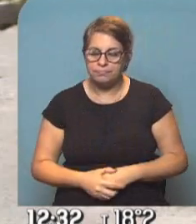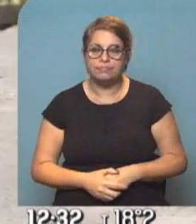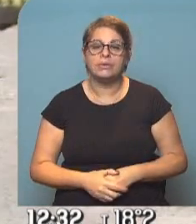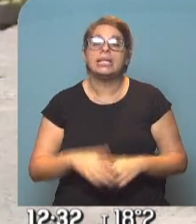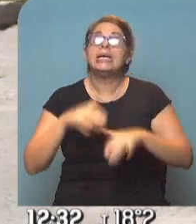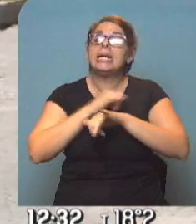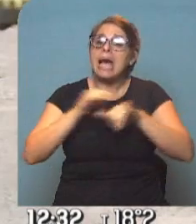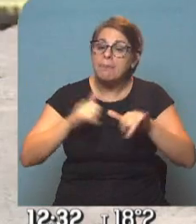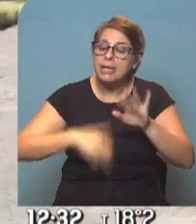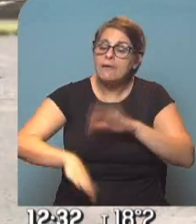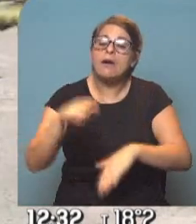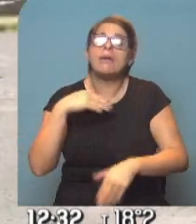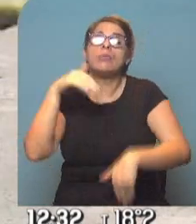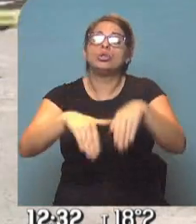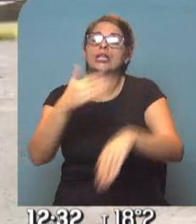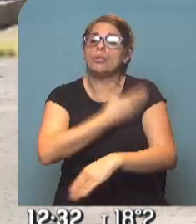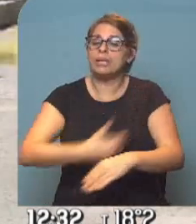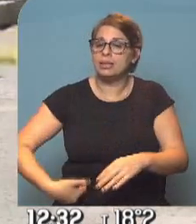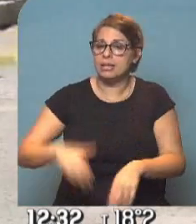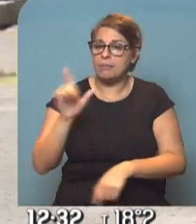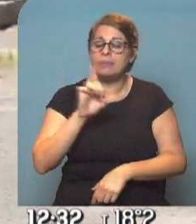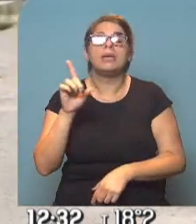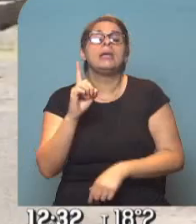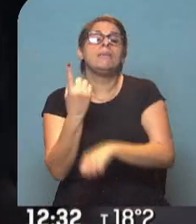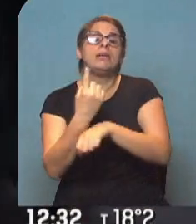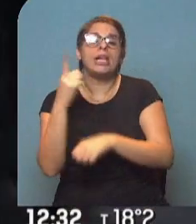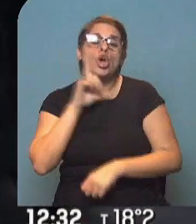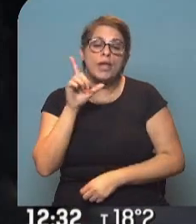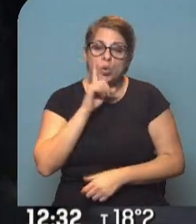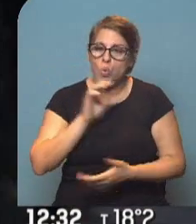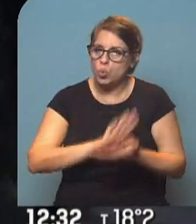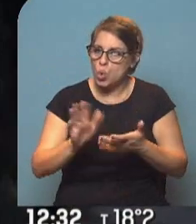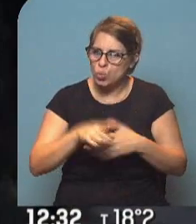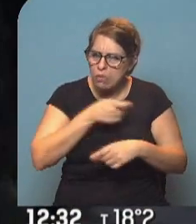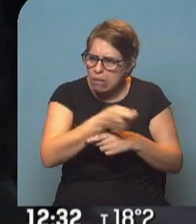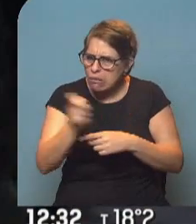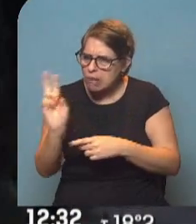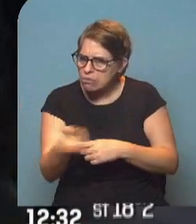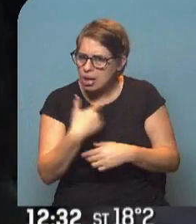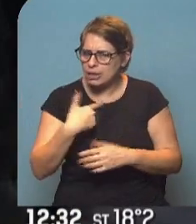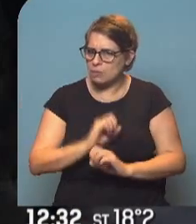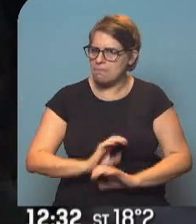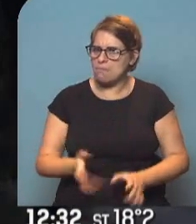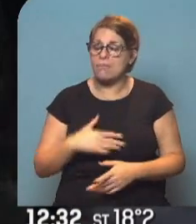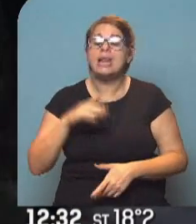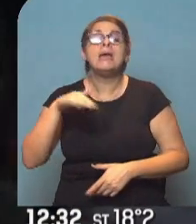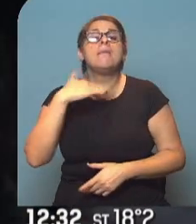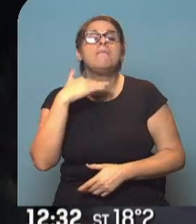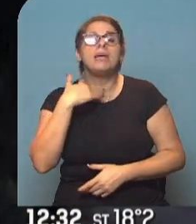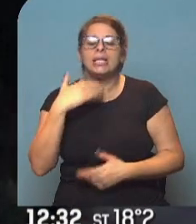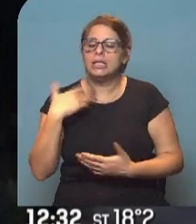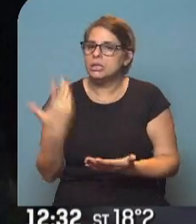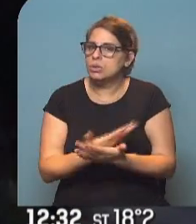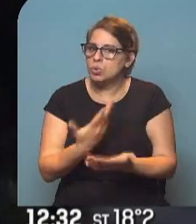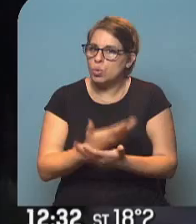En plena campaña rumbo a las presidenciales del 1 de julio, una nueva tragedia con ribetes macabros vuelve a conmocionar a México reviviendo